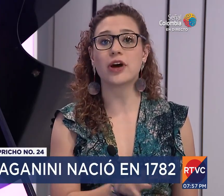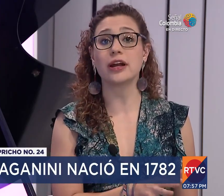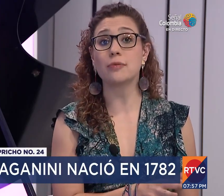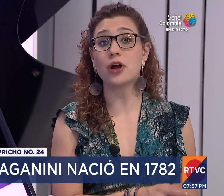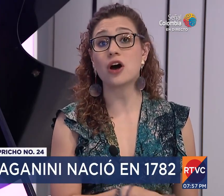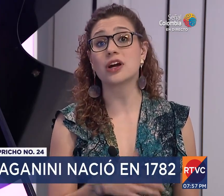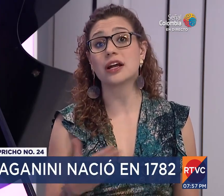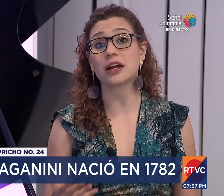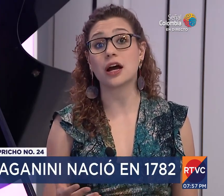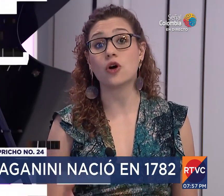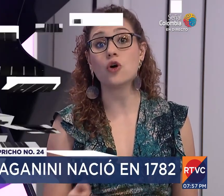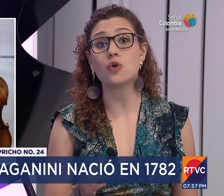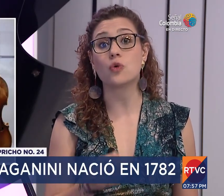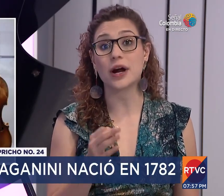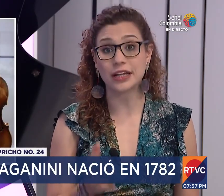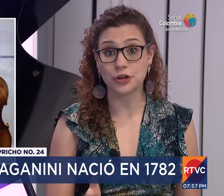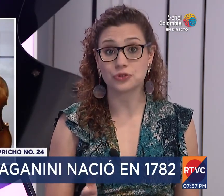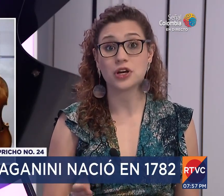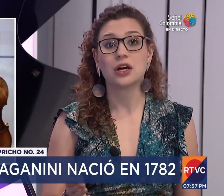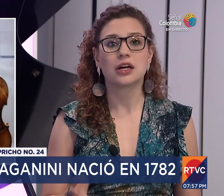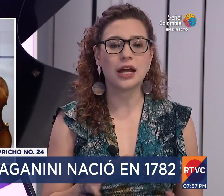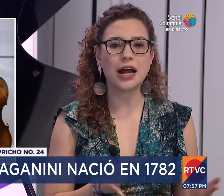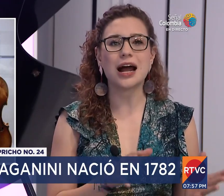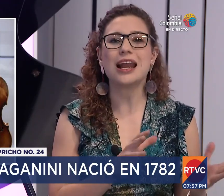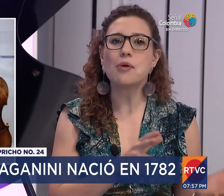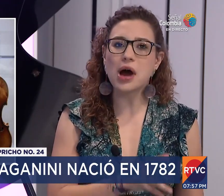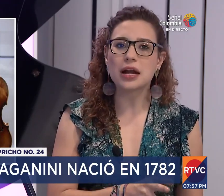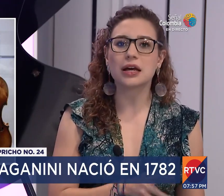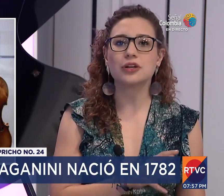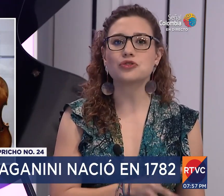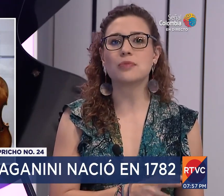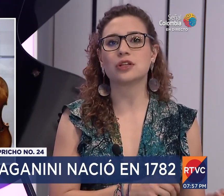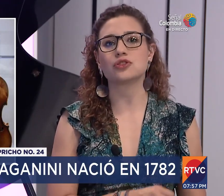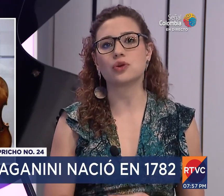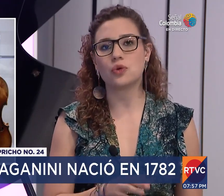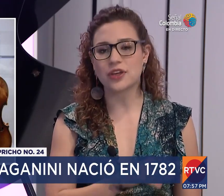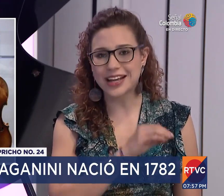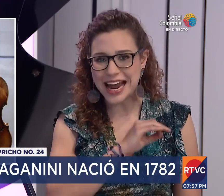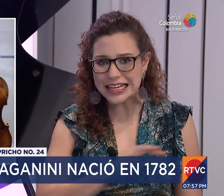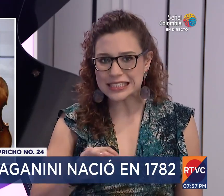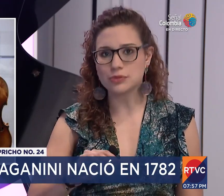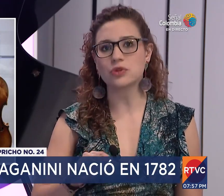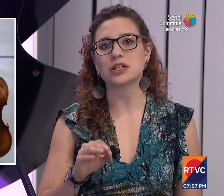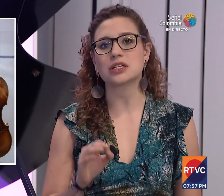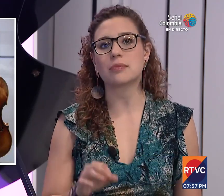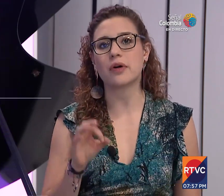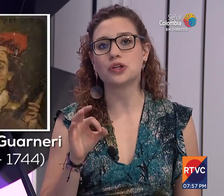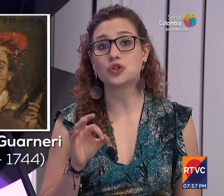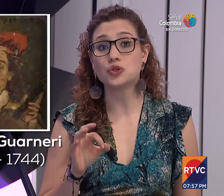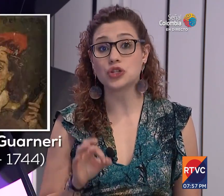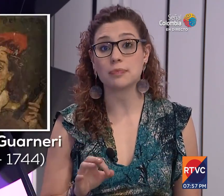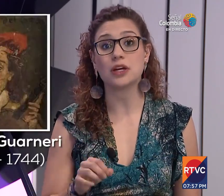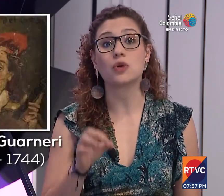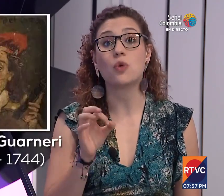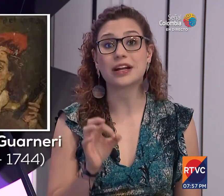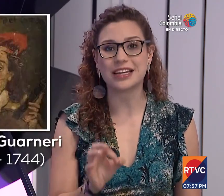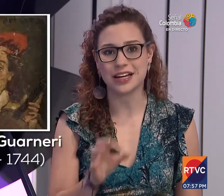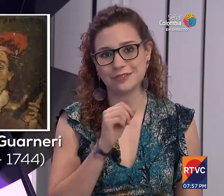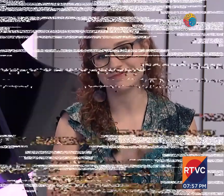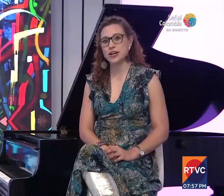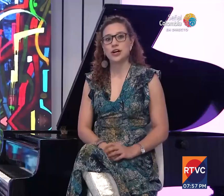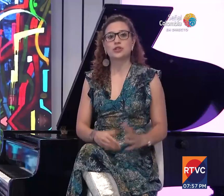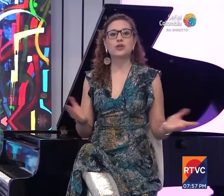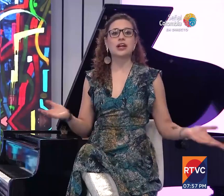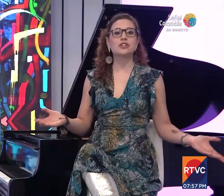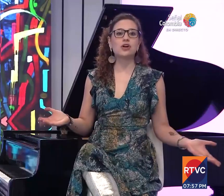salvó un fan enamorado que le regaló un Guarnerius, que era la marca de instrumentos de un luthier carísimo que se llamaba Giuseppe